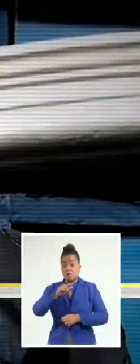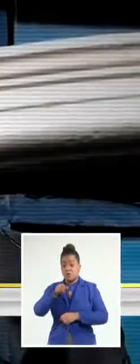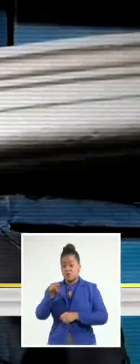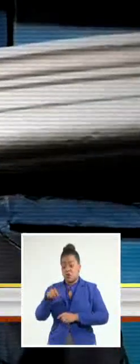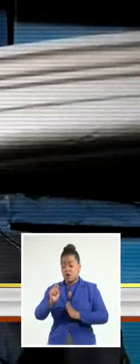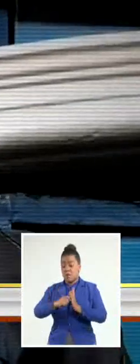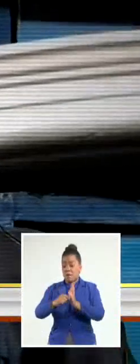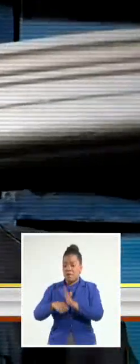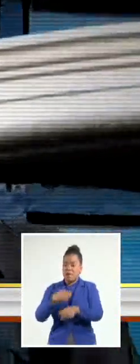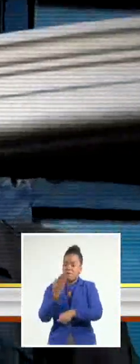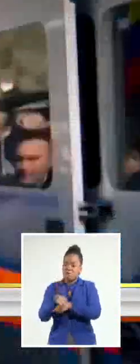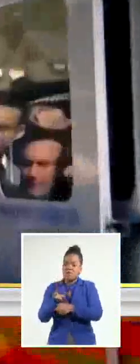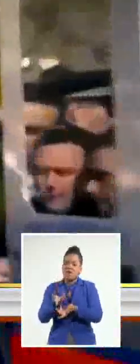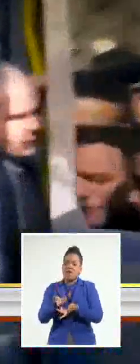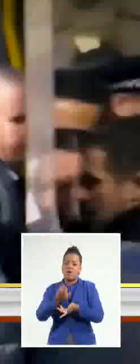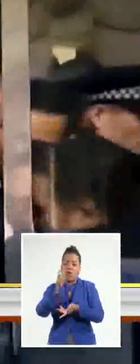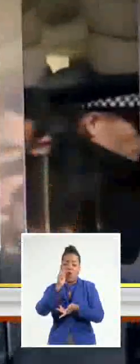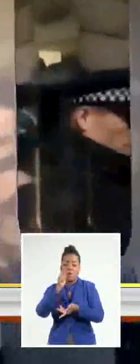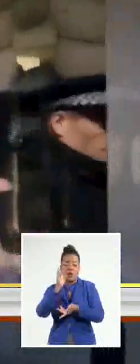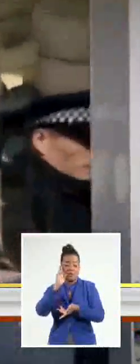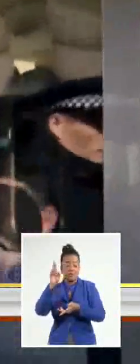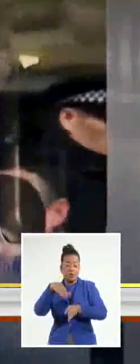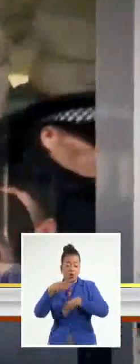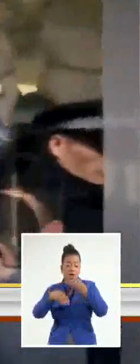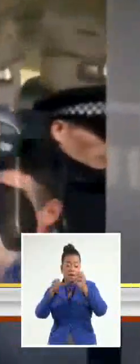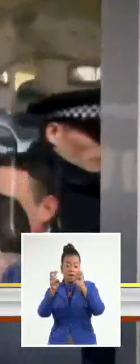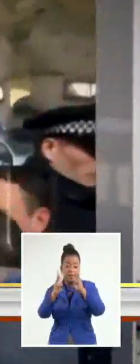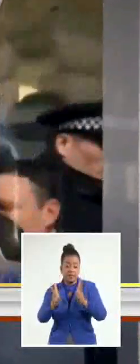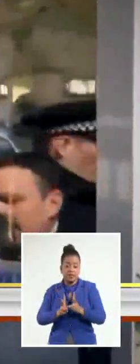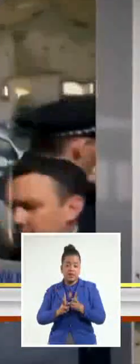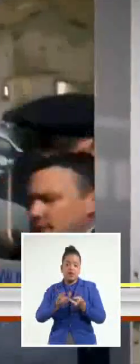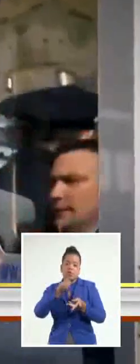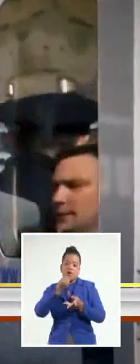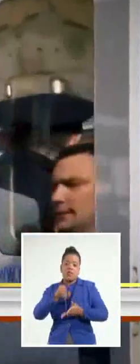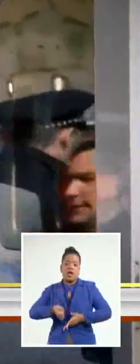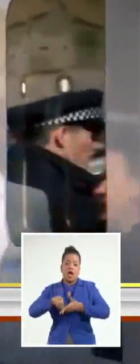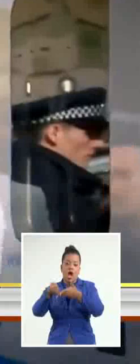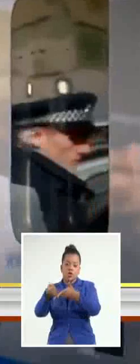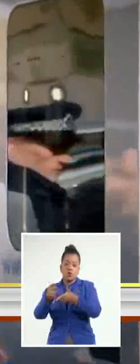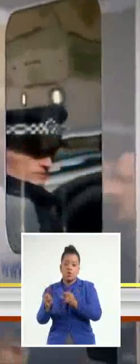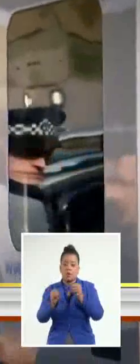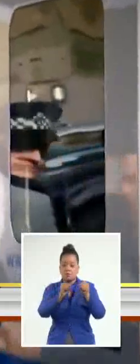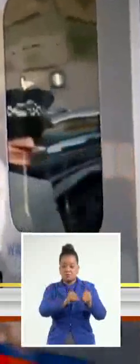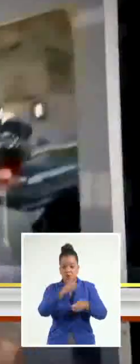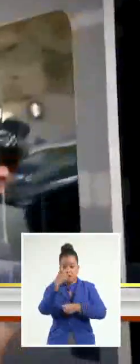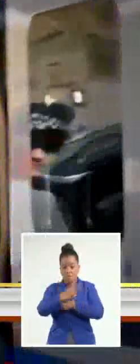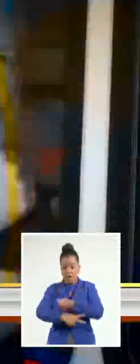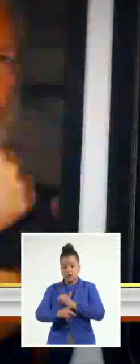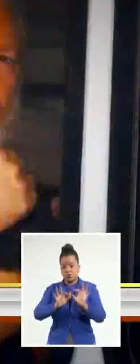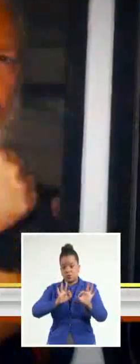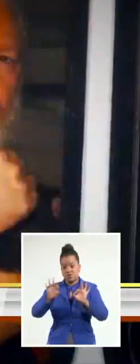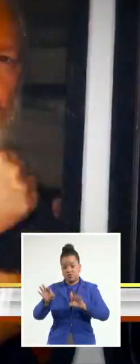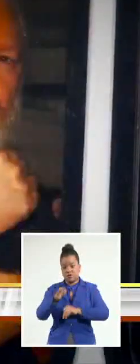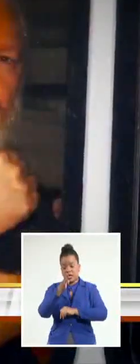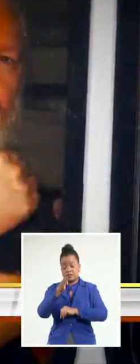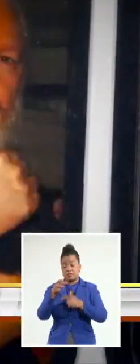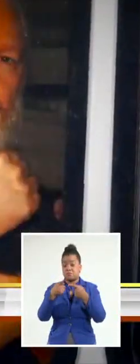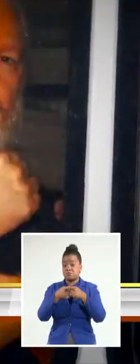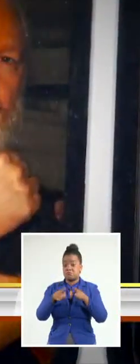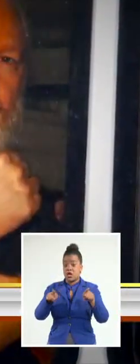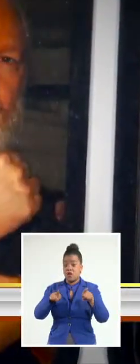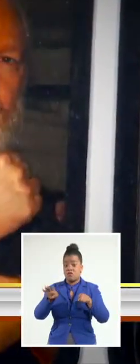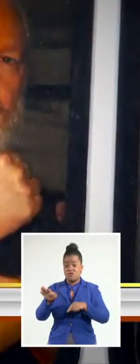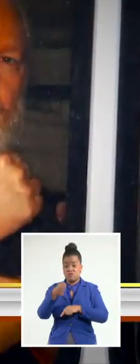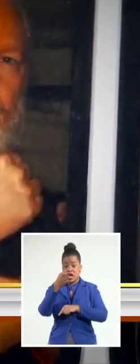de Wikileaks el acceso al estatuto de refugiado para denunciantes extranjeros recogido en la Constitución francesa. Sin embargo,